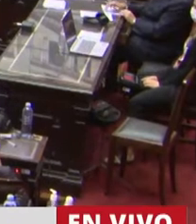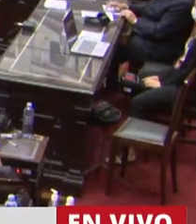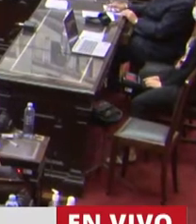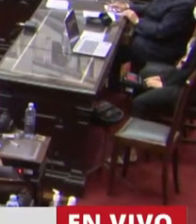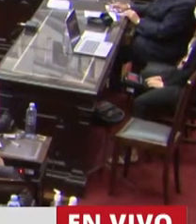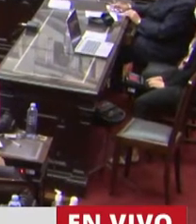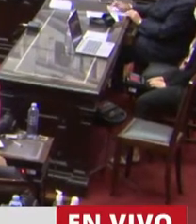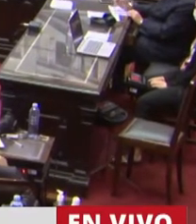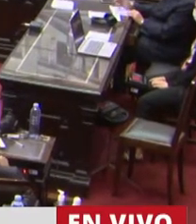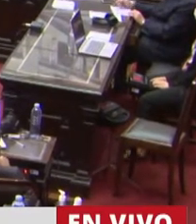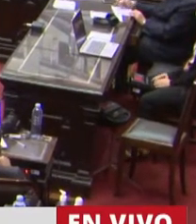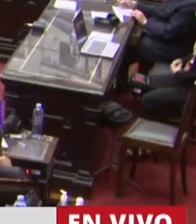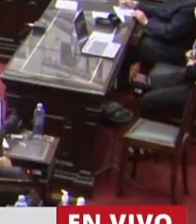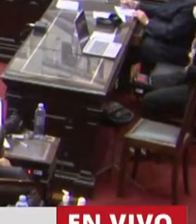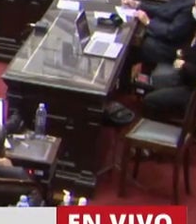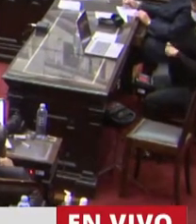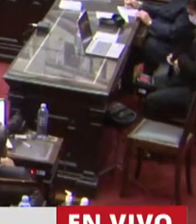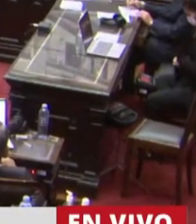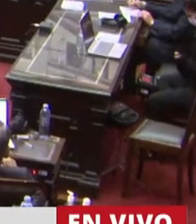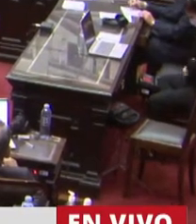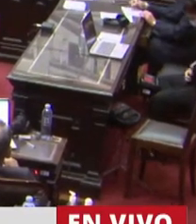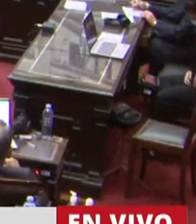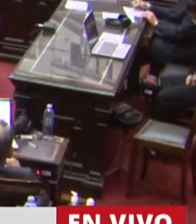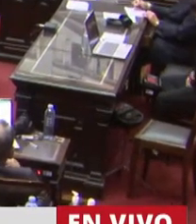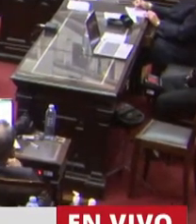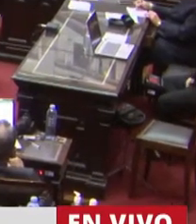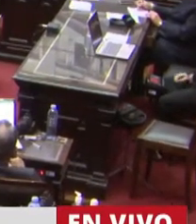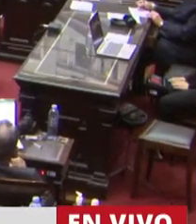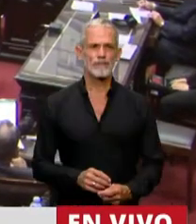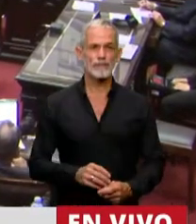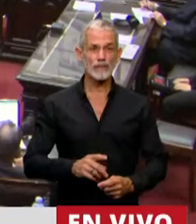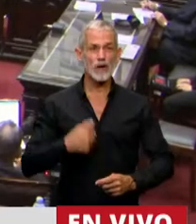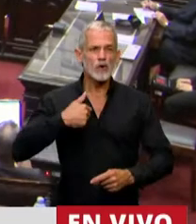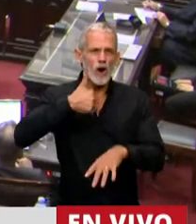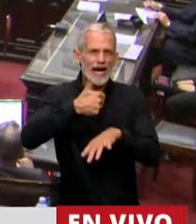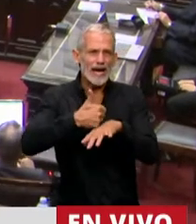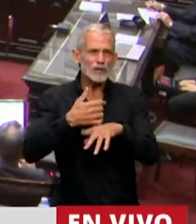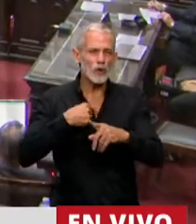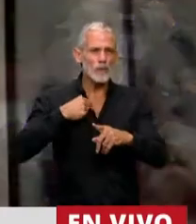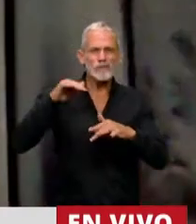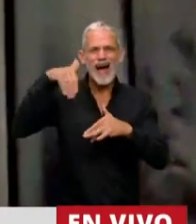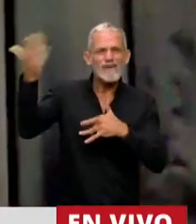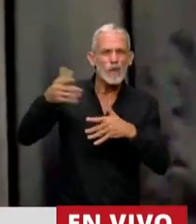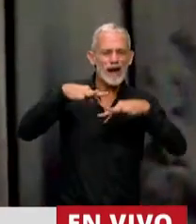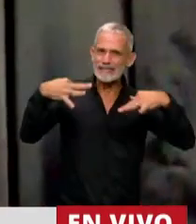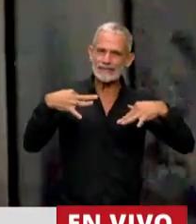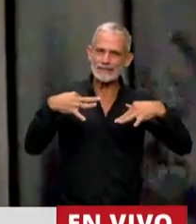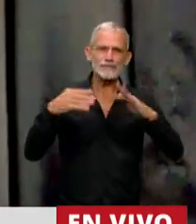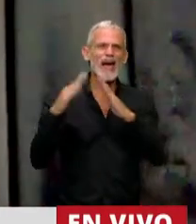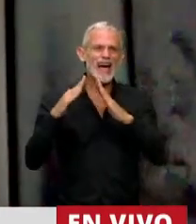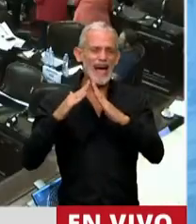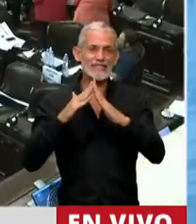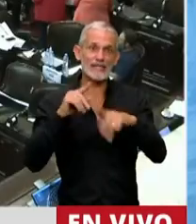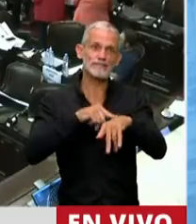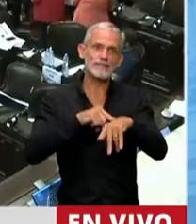Estoy, presidenta. Estoy, presidenta. El tema que los que estamos afuera del recinto tenemos un poquito más